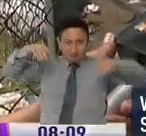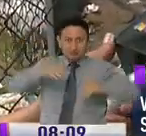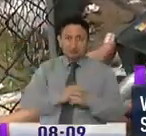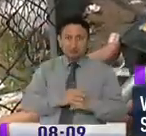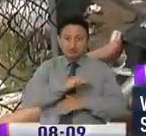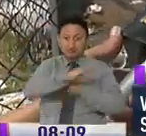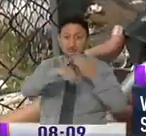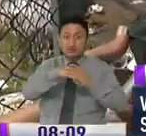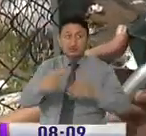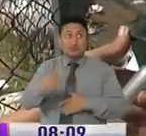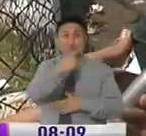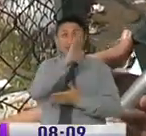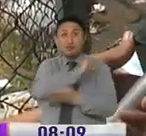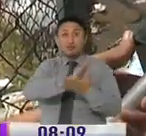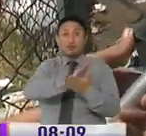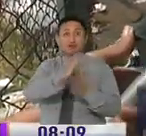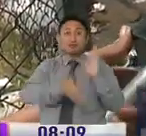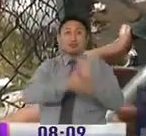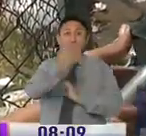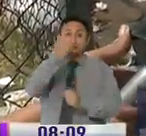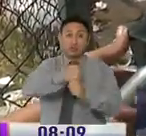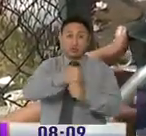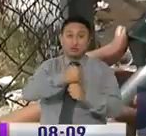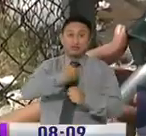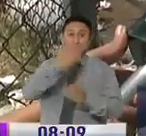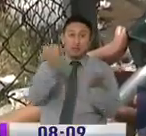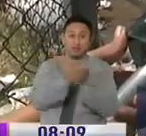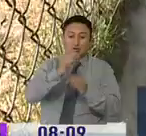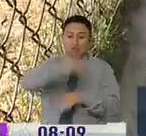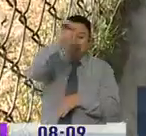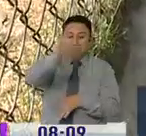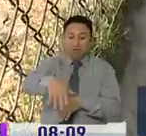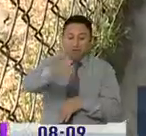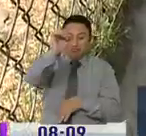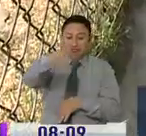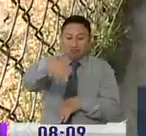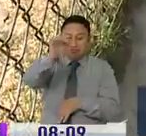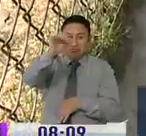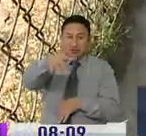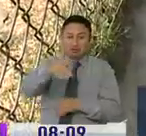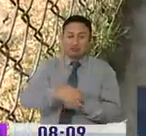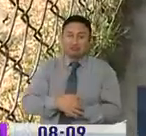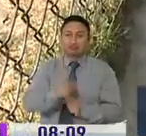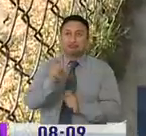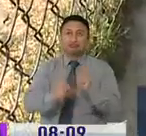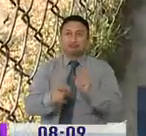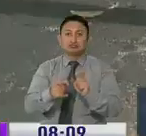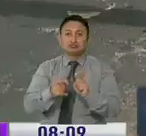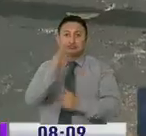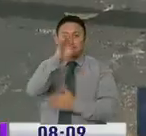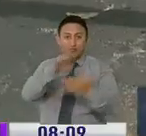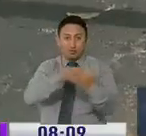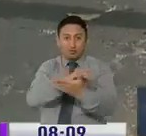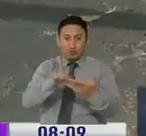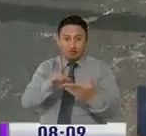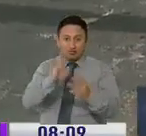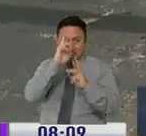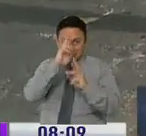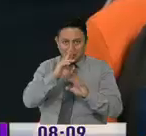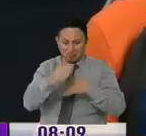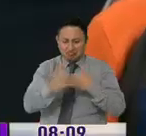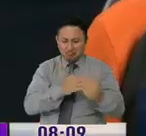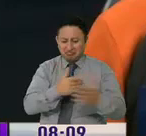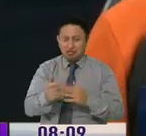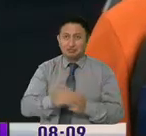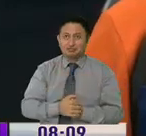de la Quintana, salen al trabajo y dejan la fundita de basura y se van. Dicen que la ciudadanía no respeta los horarios del carro recolector de basura.